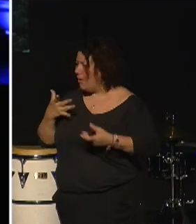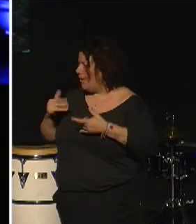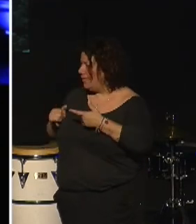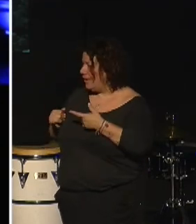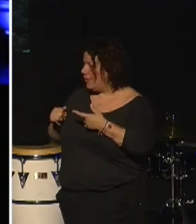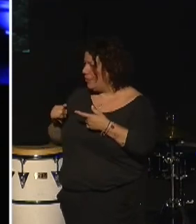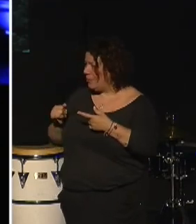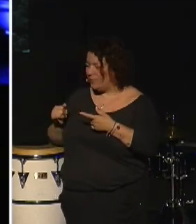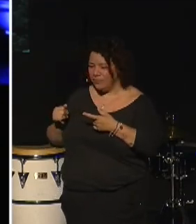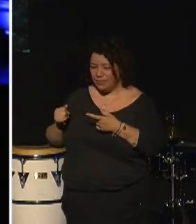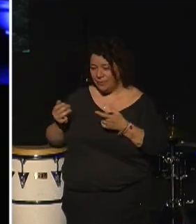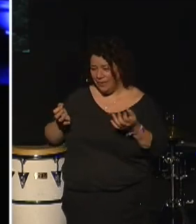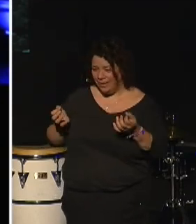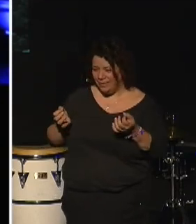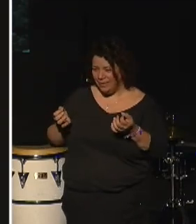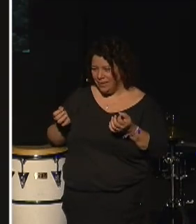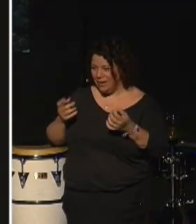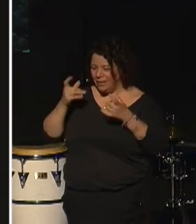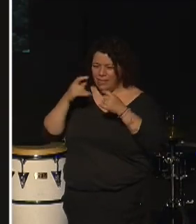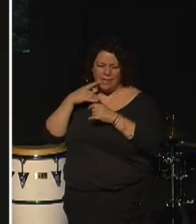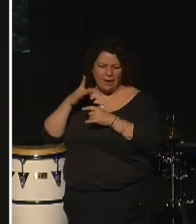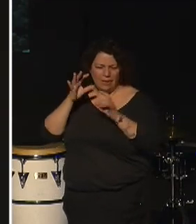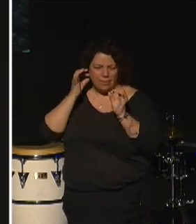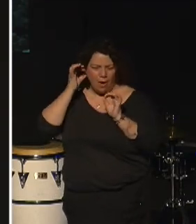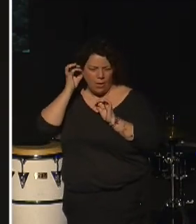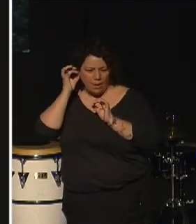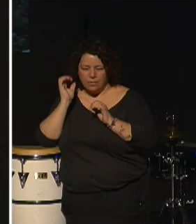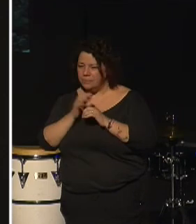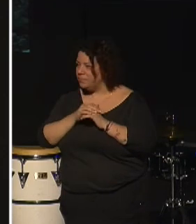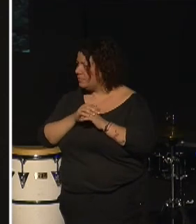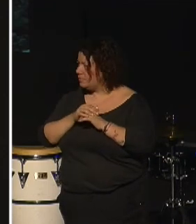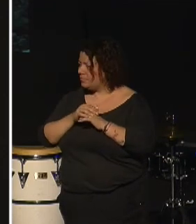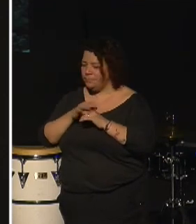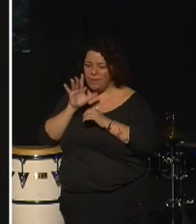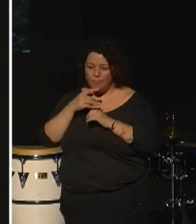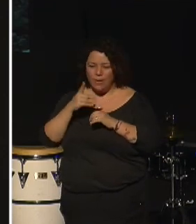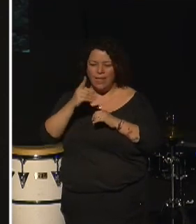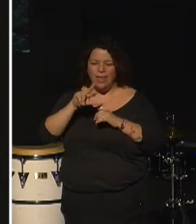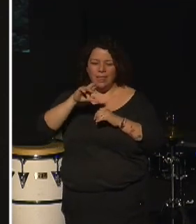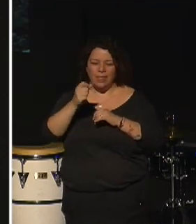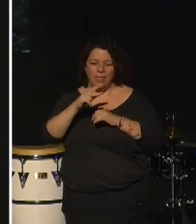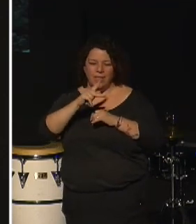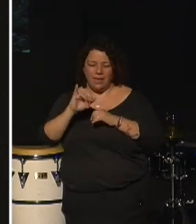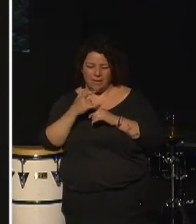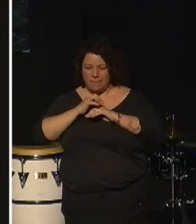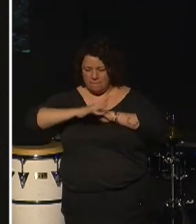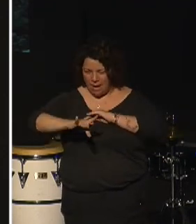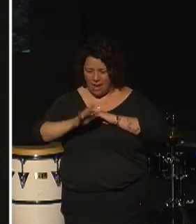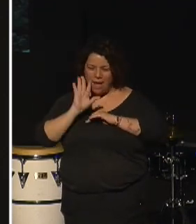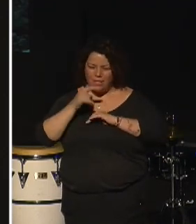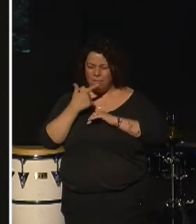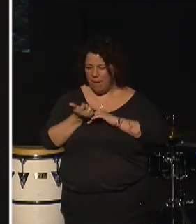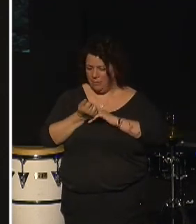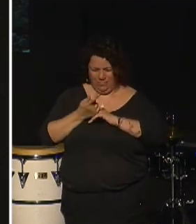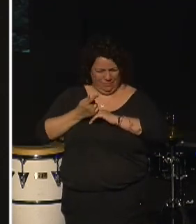es el aro de la oreja. Y es que el mar de Drake, para que lo sepáis, es uno, como he dicho antes, de los